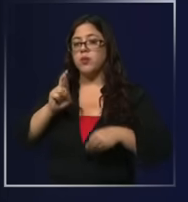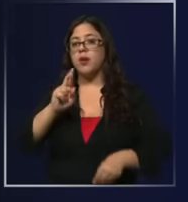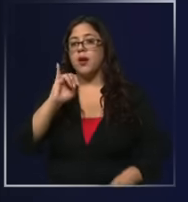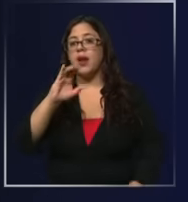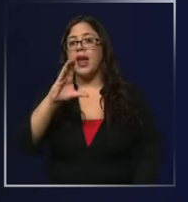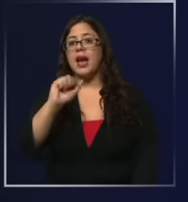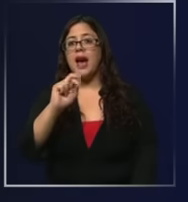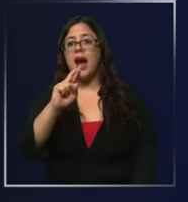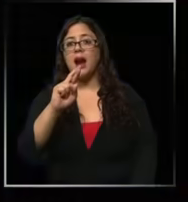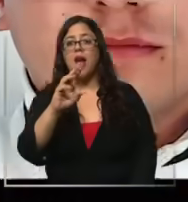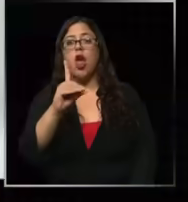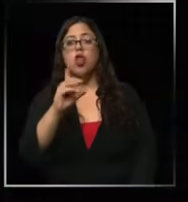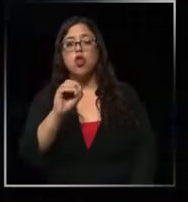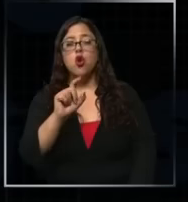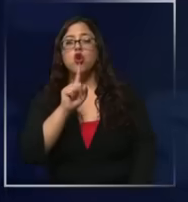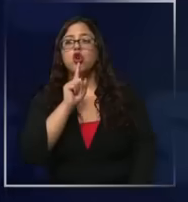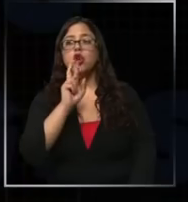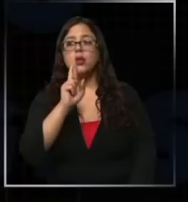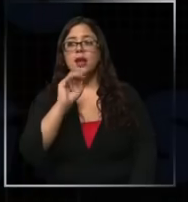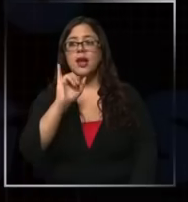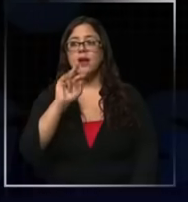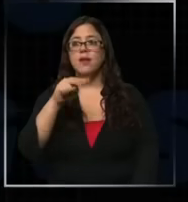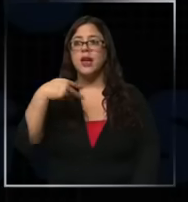Triviño el liderazgo de esta banda.